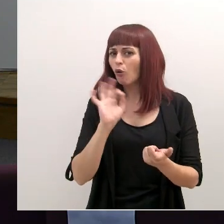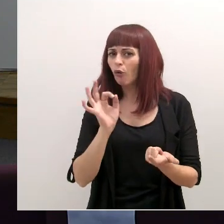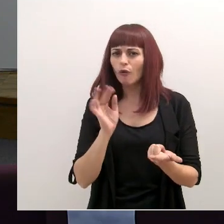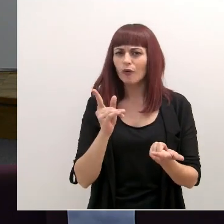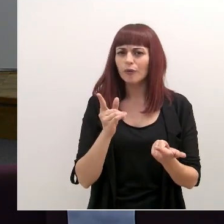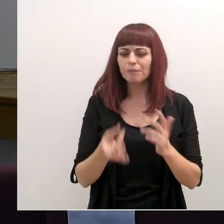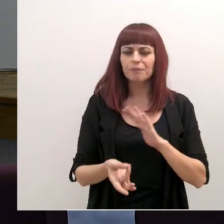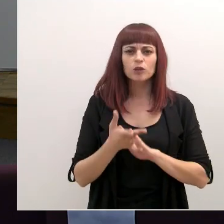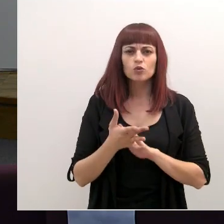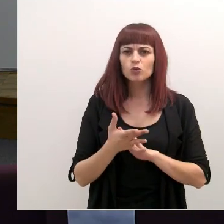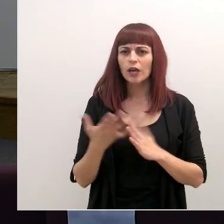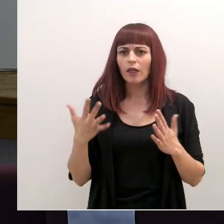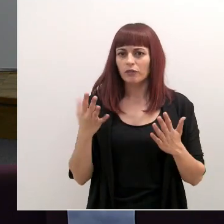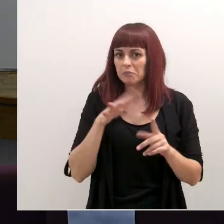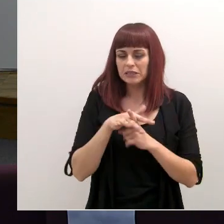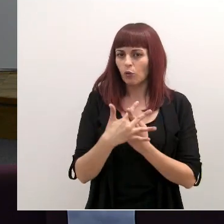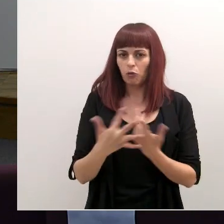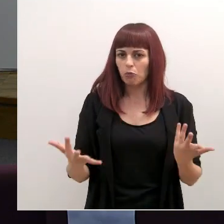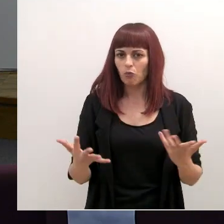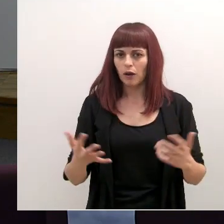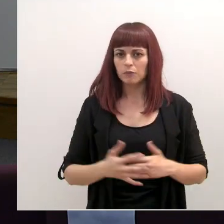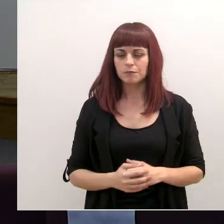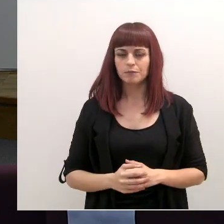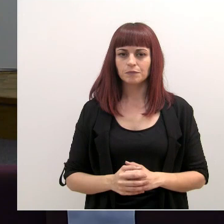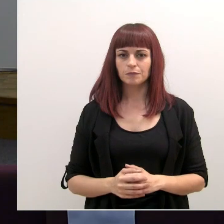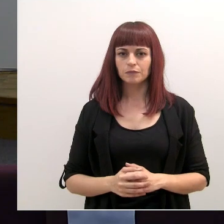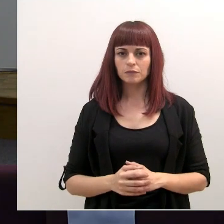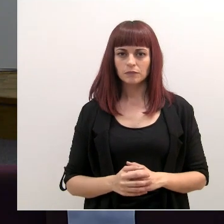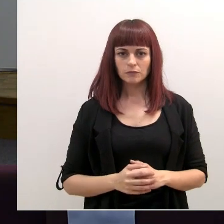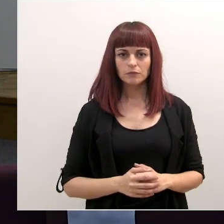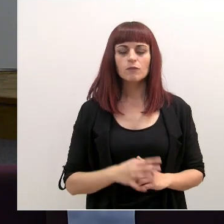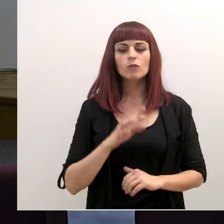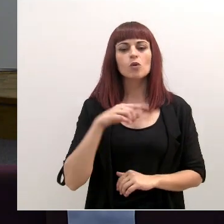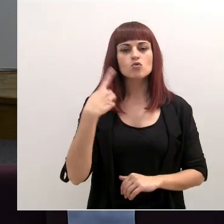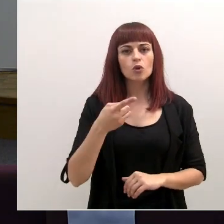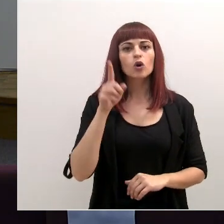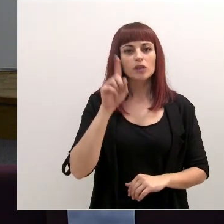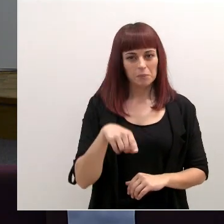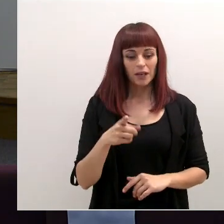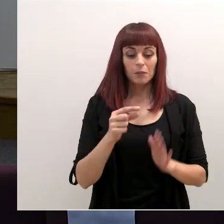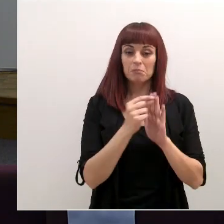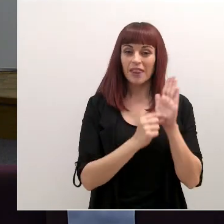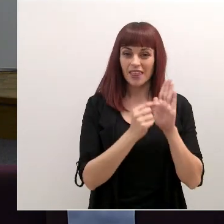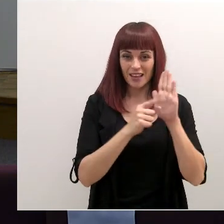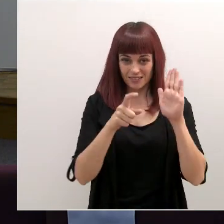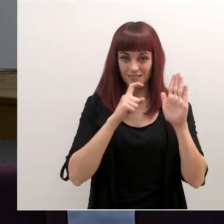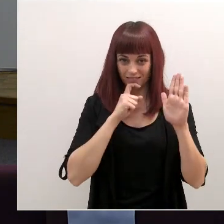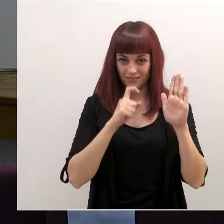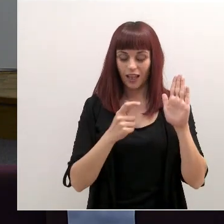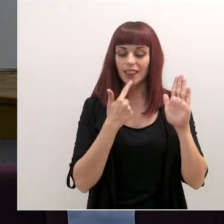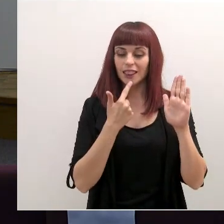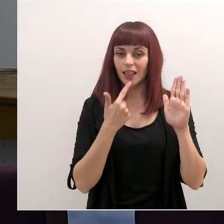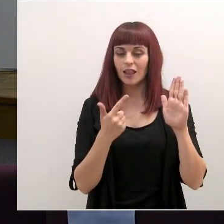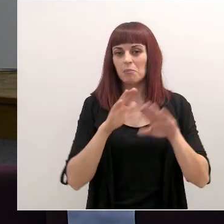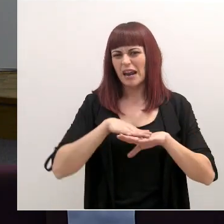social en esa situación. Y bueno, luego también con respecto a las medidas que han anunciado, han dicho,